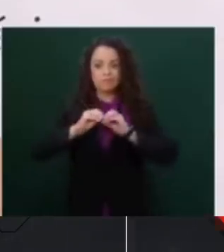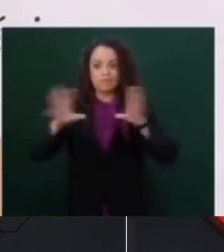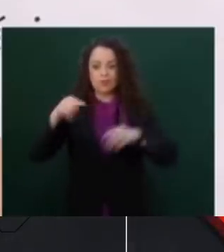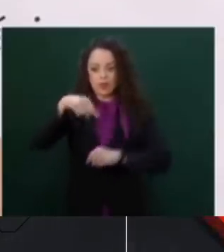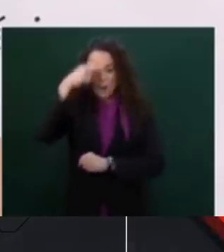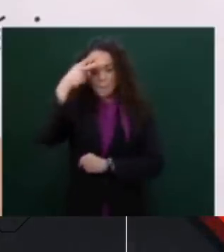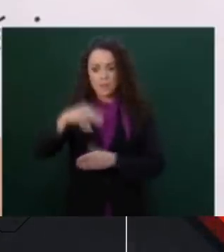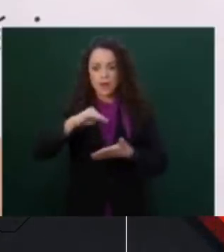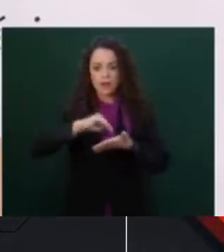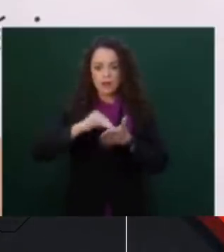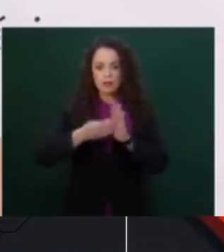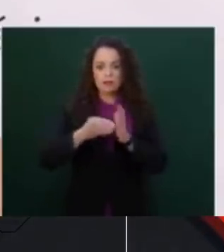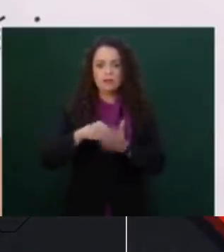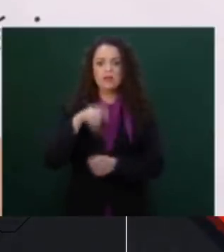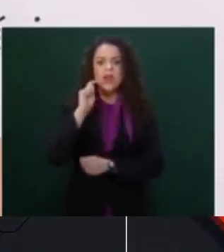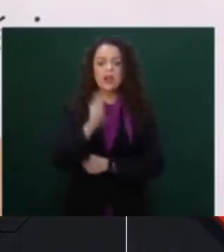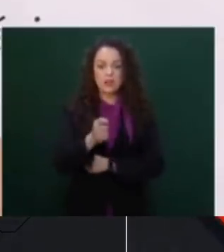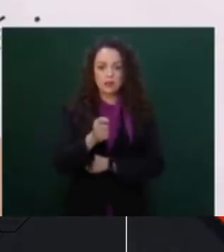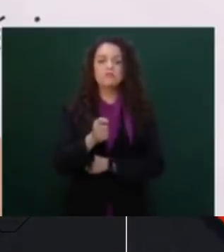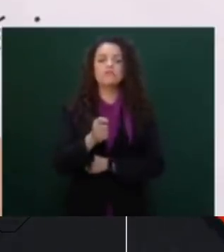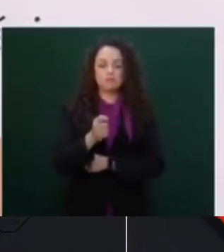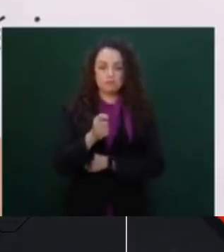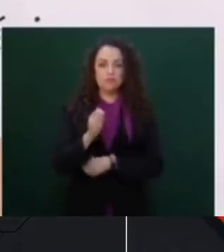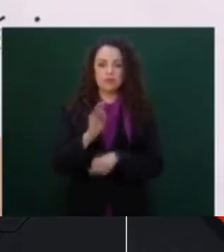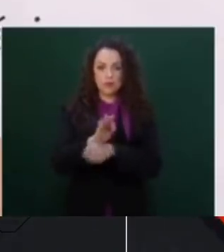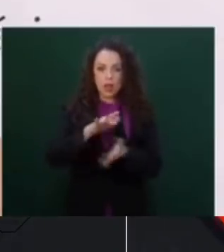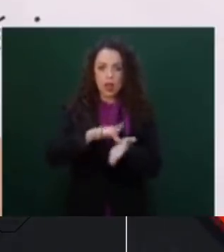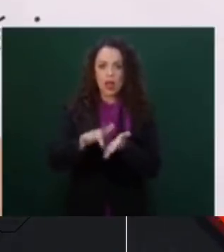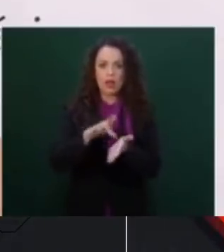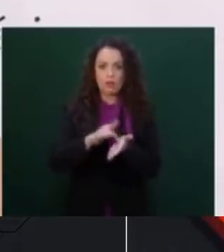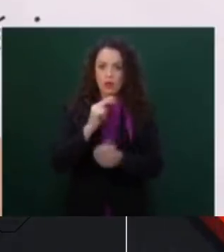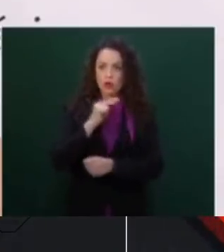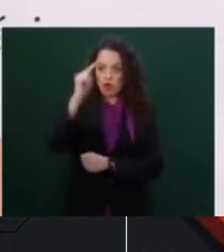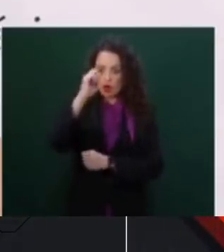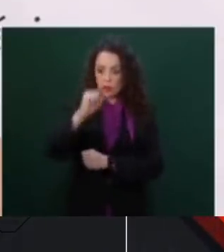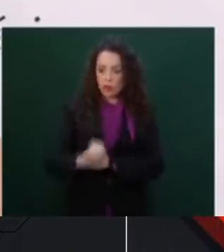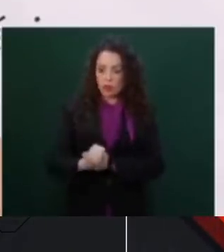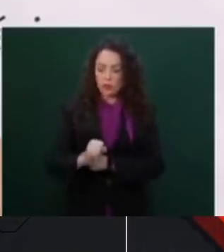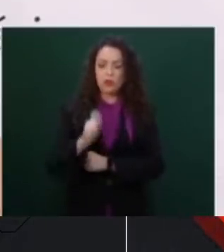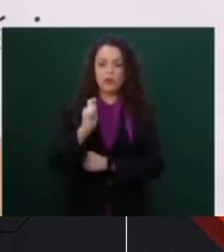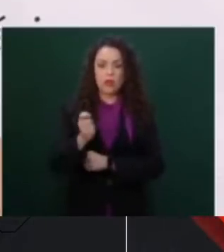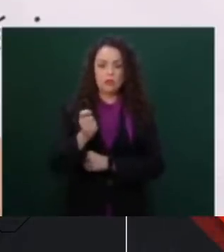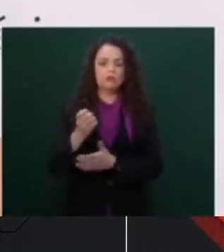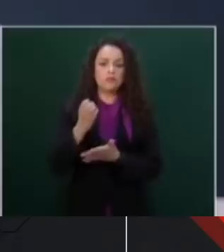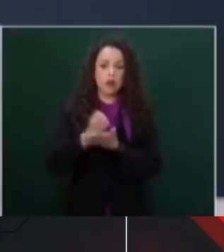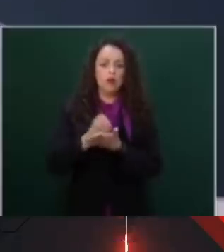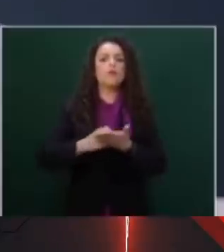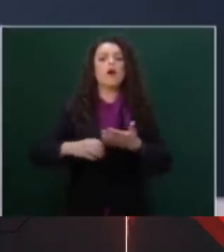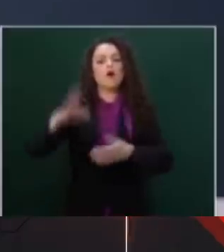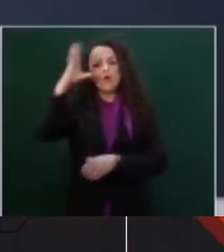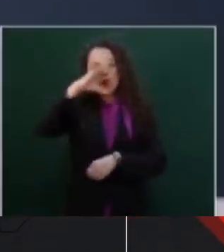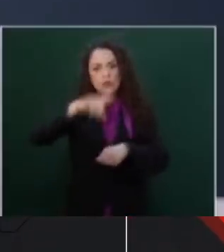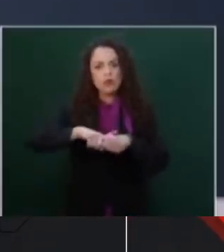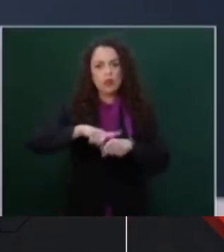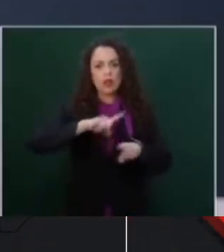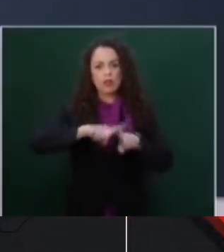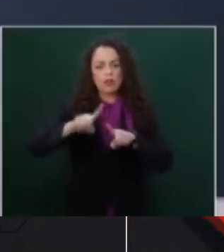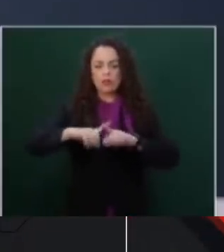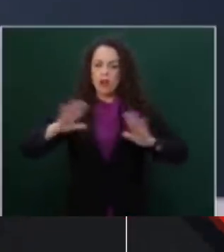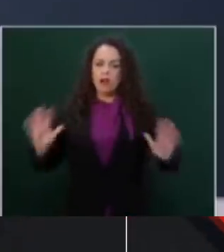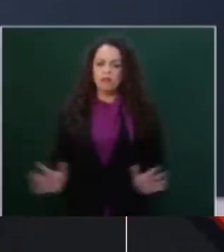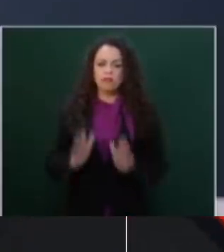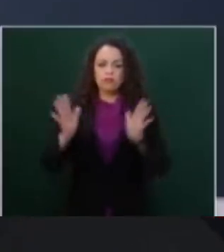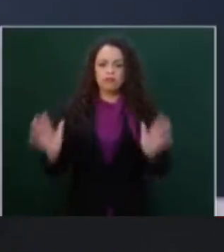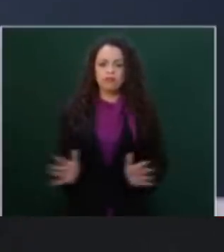de México como puente económico y cultural entre el norte y el sur de nuestro continente y como impulsor de la